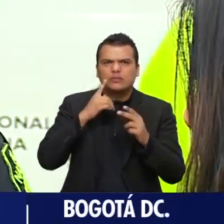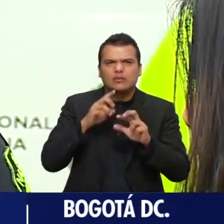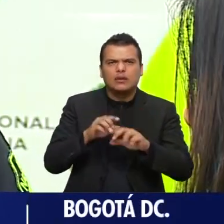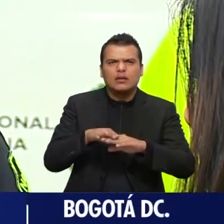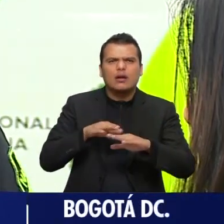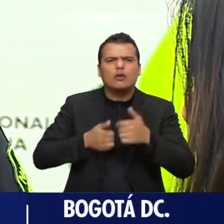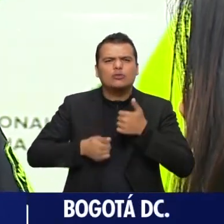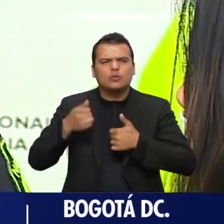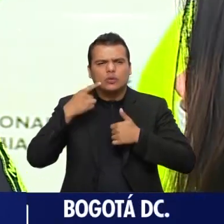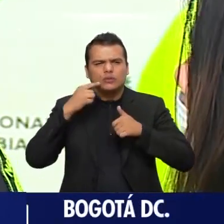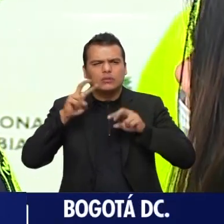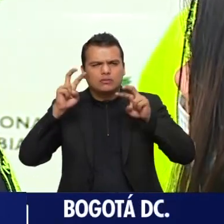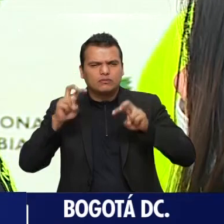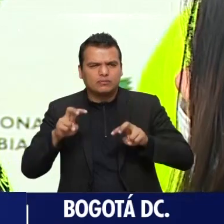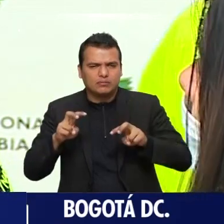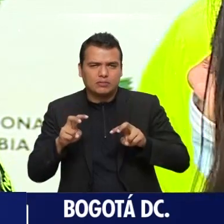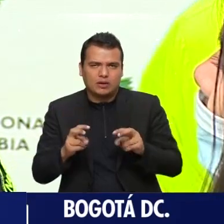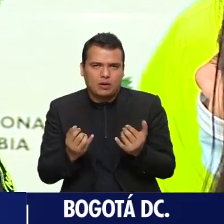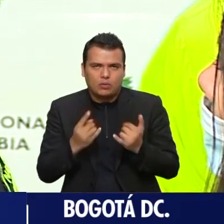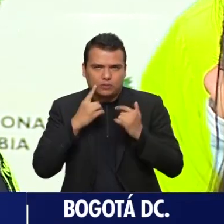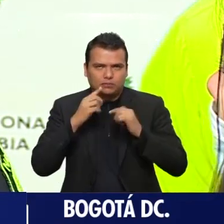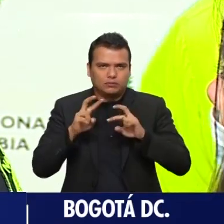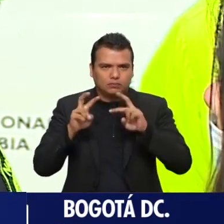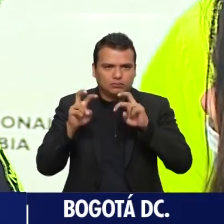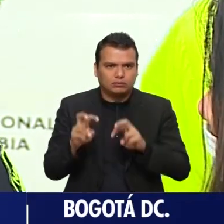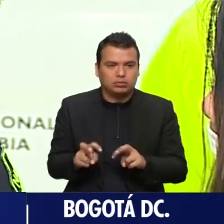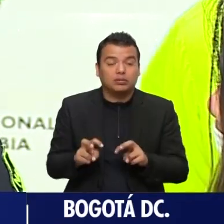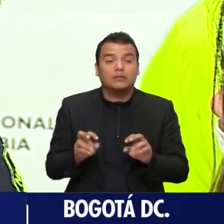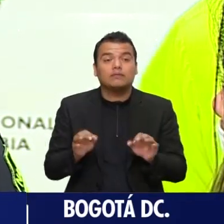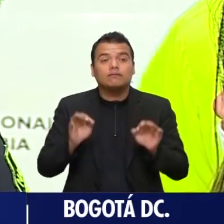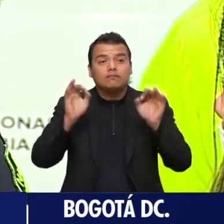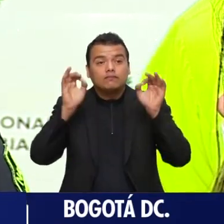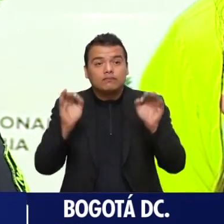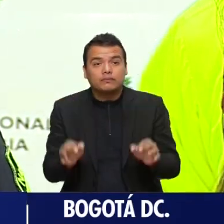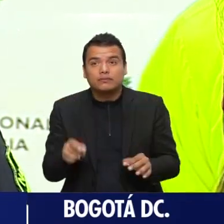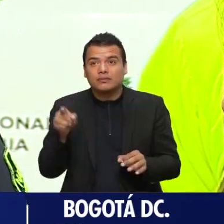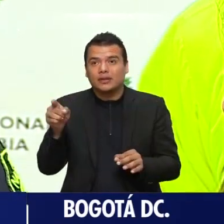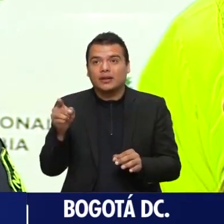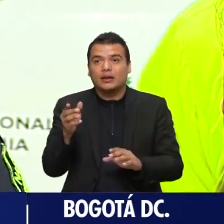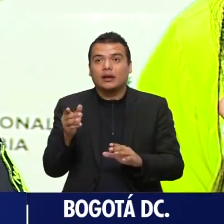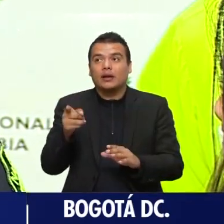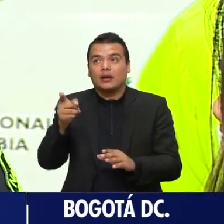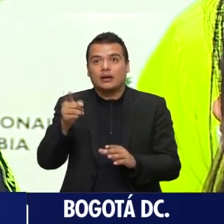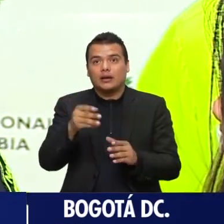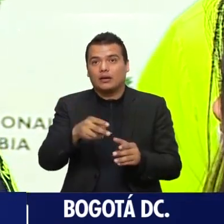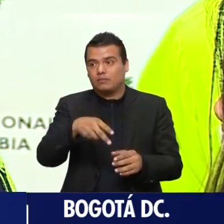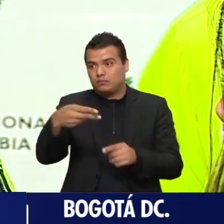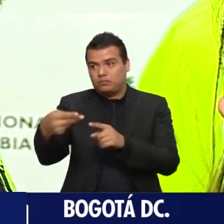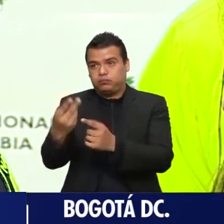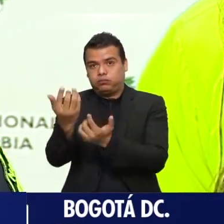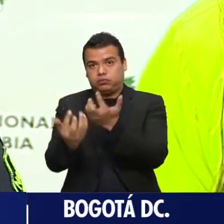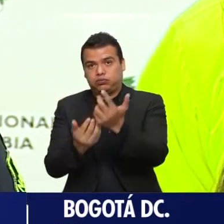situación. Estamos en esa investigación, todavía no sabemos si se produjo el incendio antes,